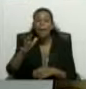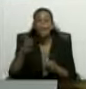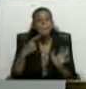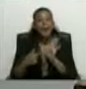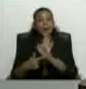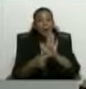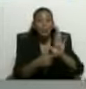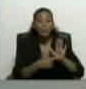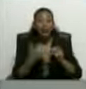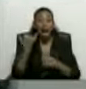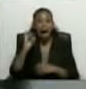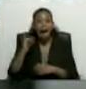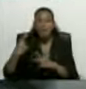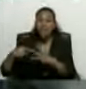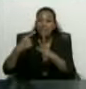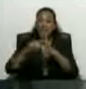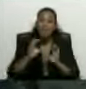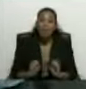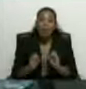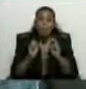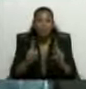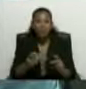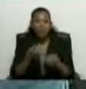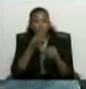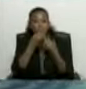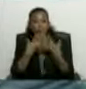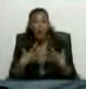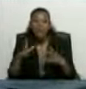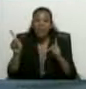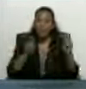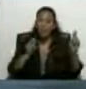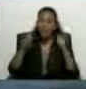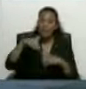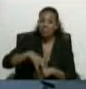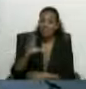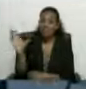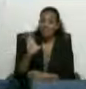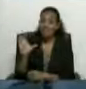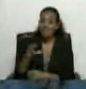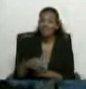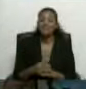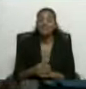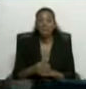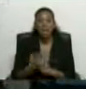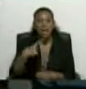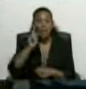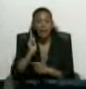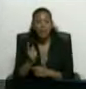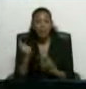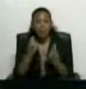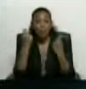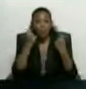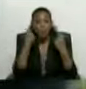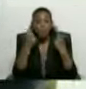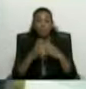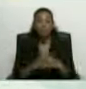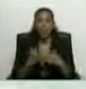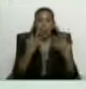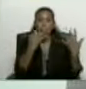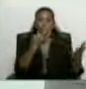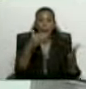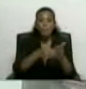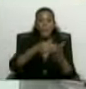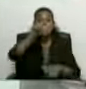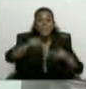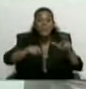mostrar las diferentes maravillas turísticas caraqueñas. En la primera jornada, más de 8.000 personas